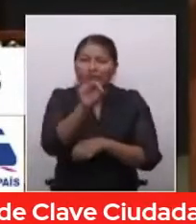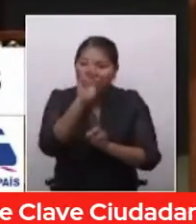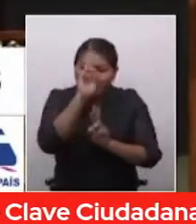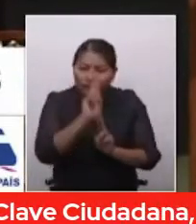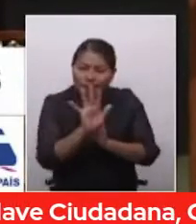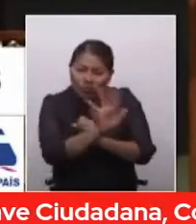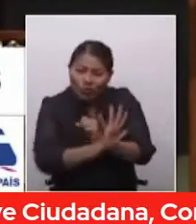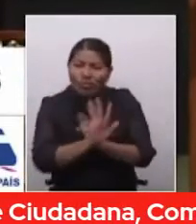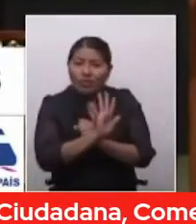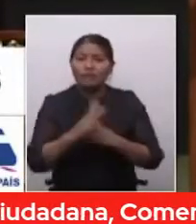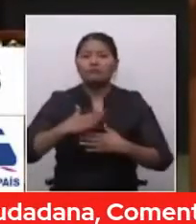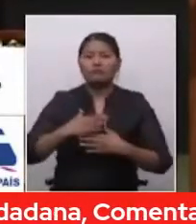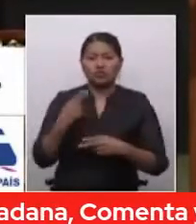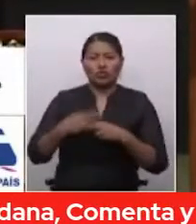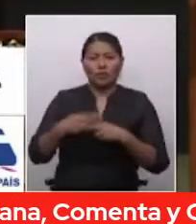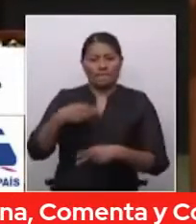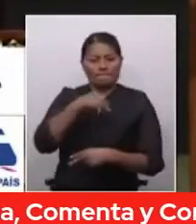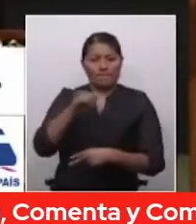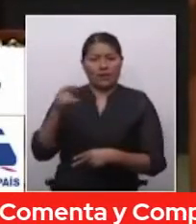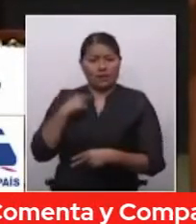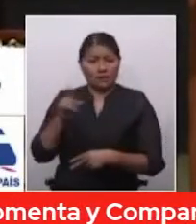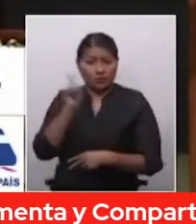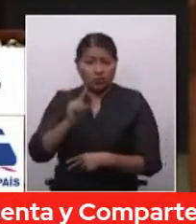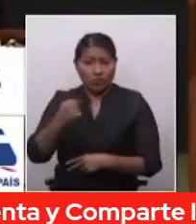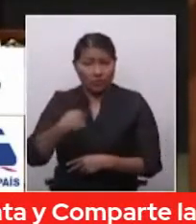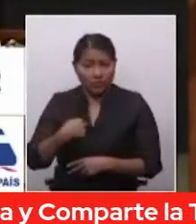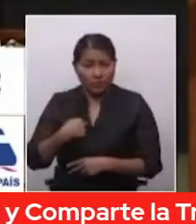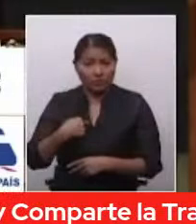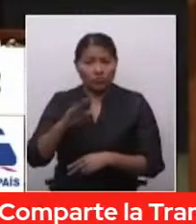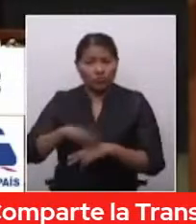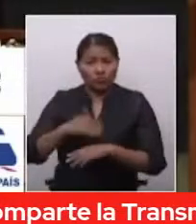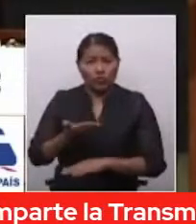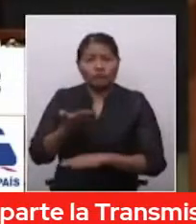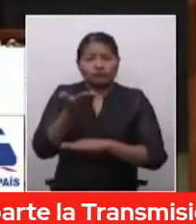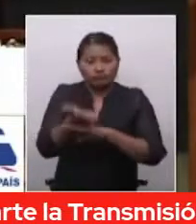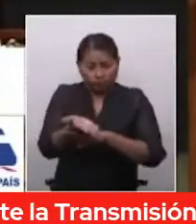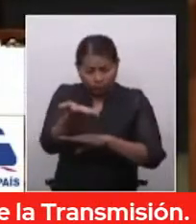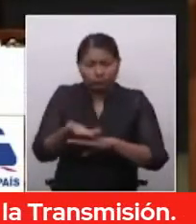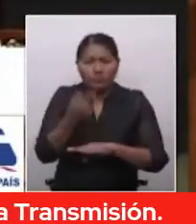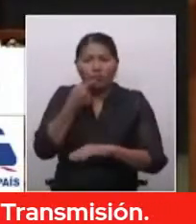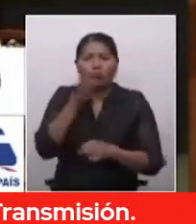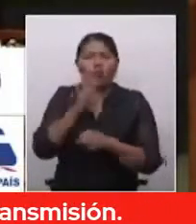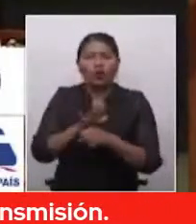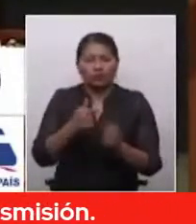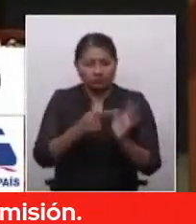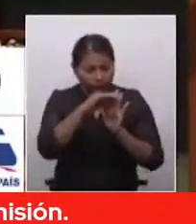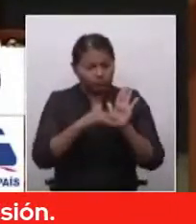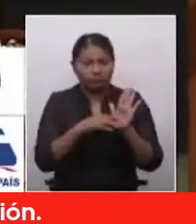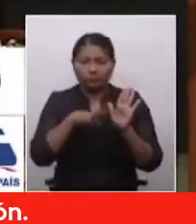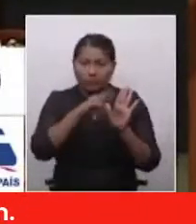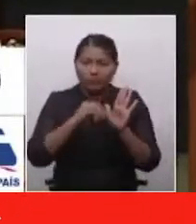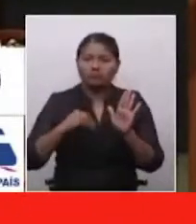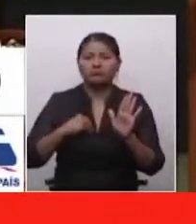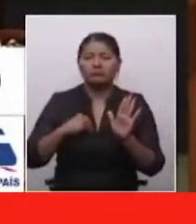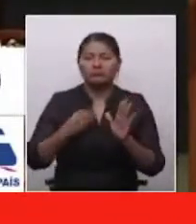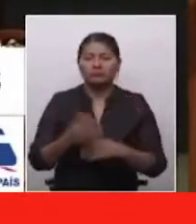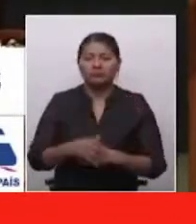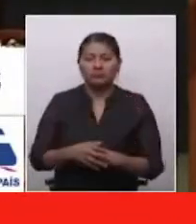yo soy Marielena Soto, yo no miento. Yo solo prometo lo que puedo prometer.